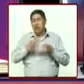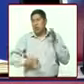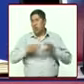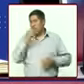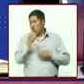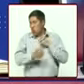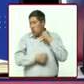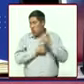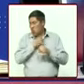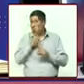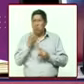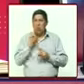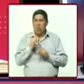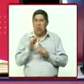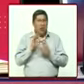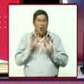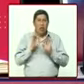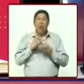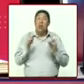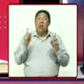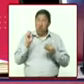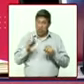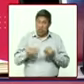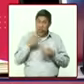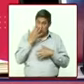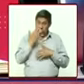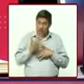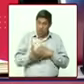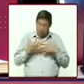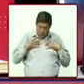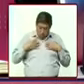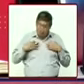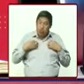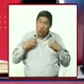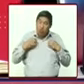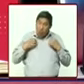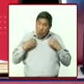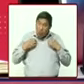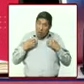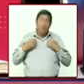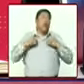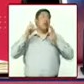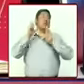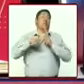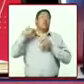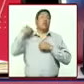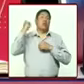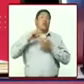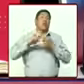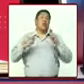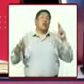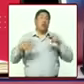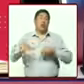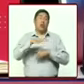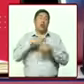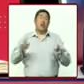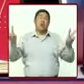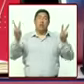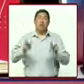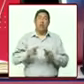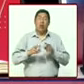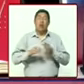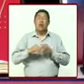algún tipo de daño, pero sí se veía algunas manchas de sangre en su ropa. Posteriormente, el comandante regional de el Valle Bajo lo ha